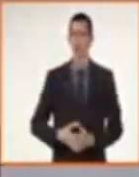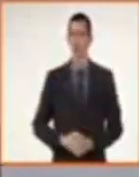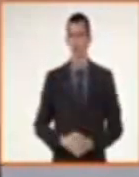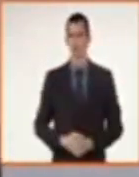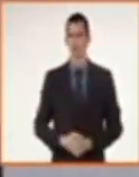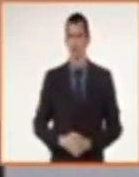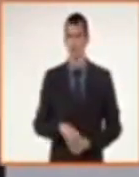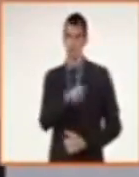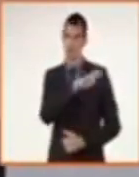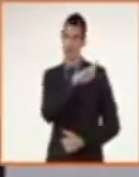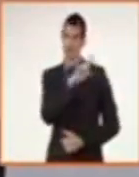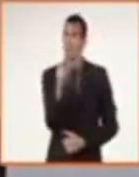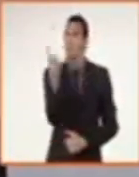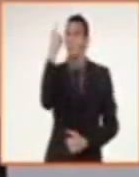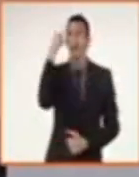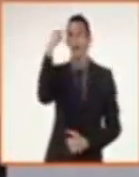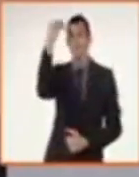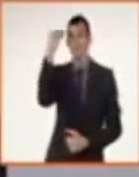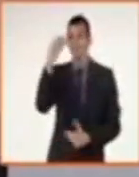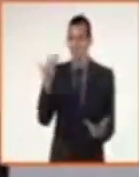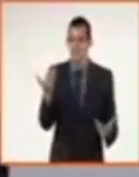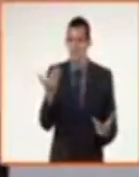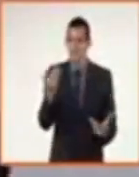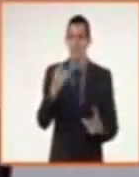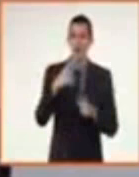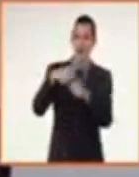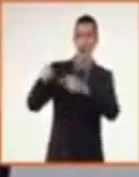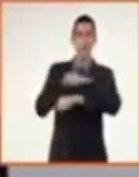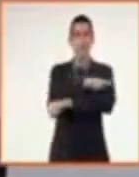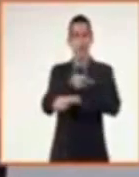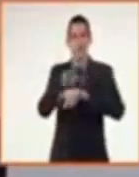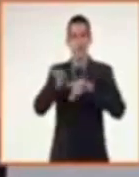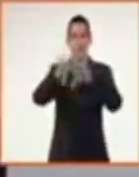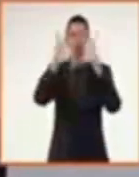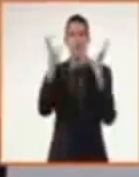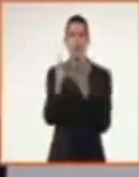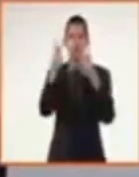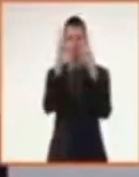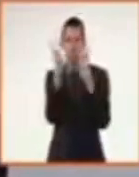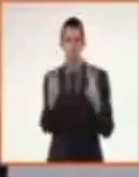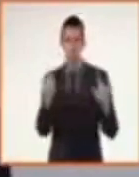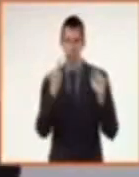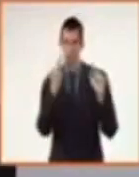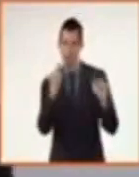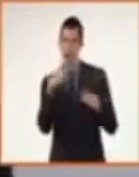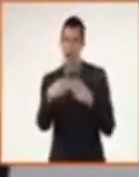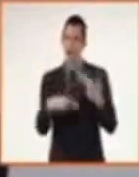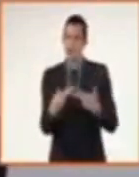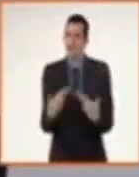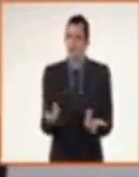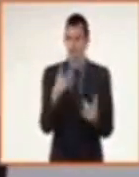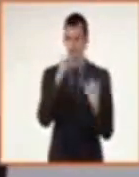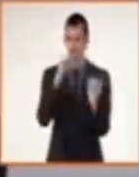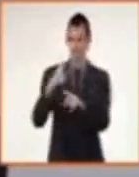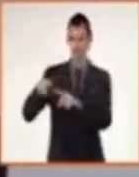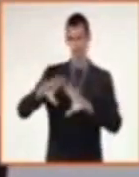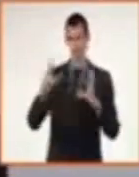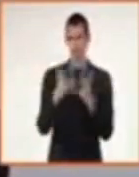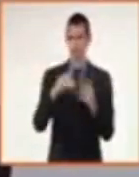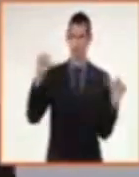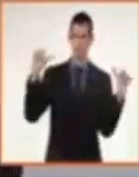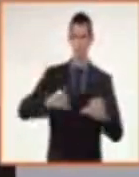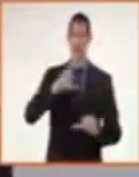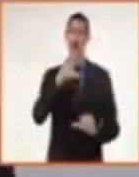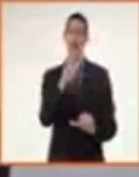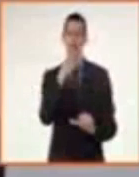de intoxicación de Estados Unidos, que fue construida por el gobierno de Donald Trump, apostando supuestamente a la